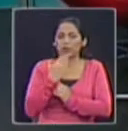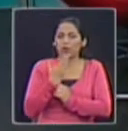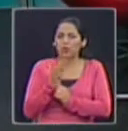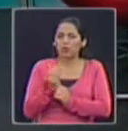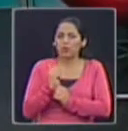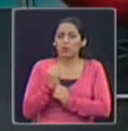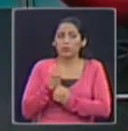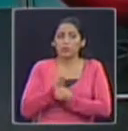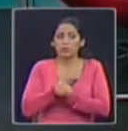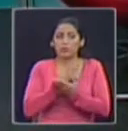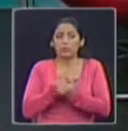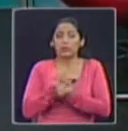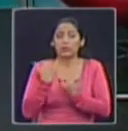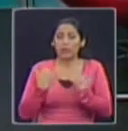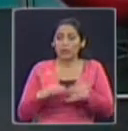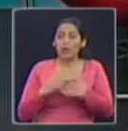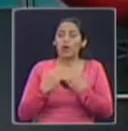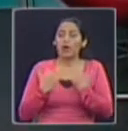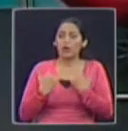de la consulta popular.